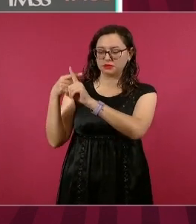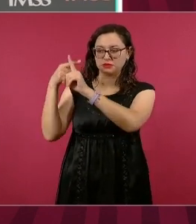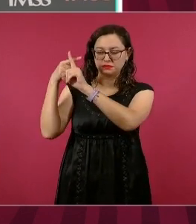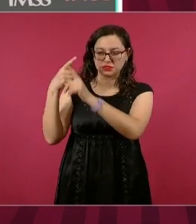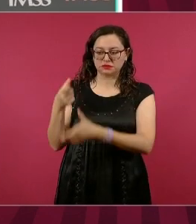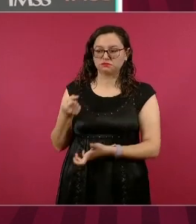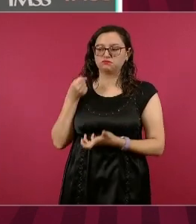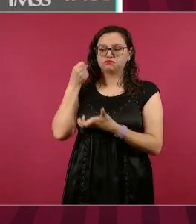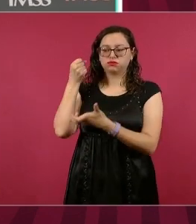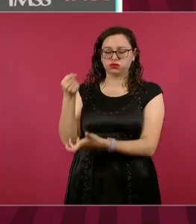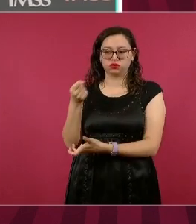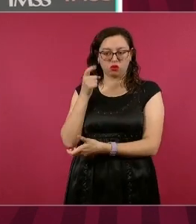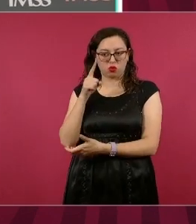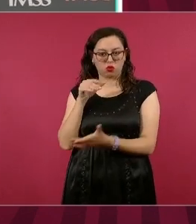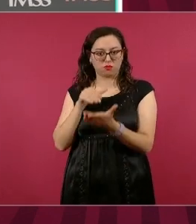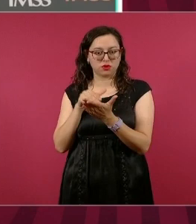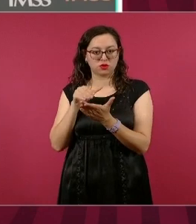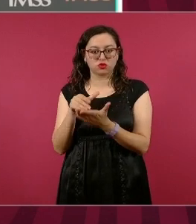que reciben